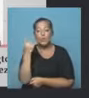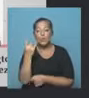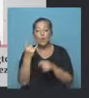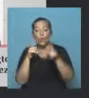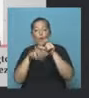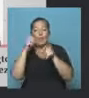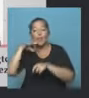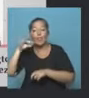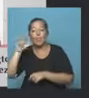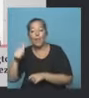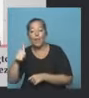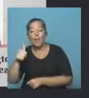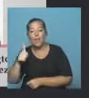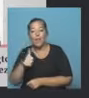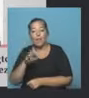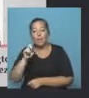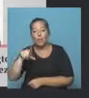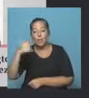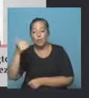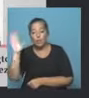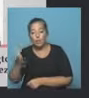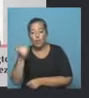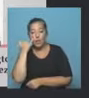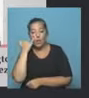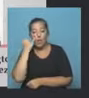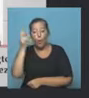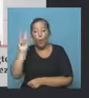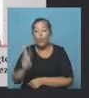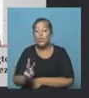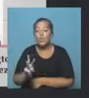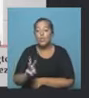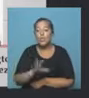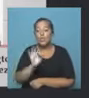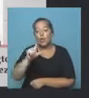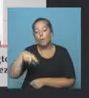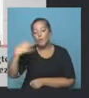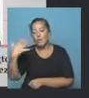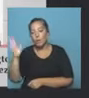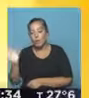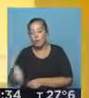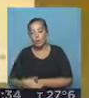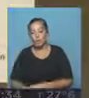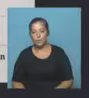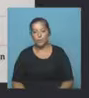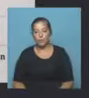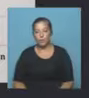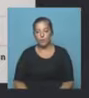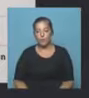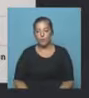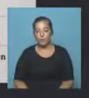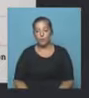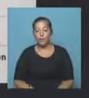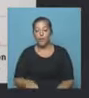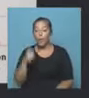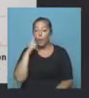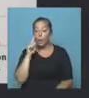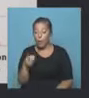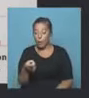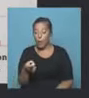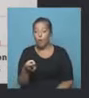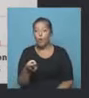ciento y washington cierra con la intención de voto el 0,5 por ciento ahí veíamos la fecha del